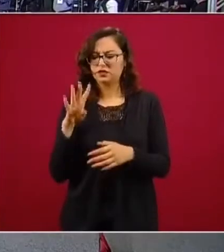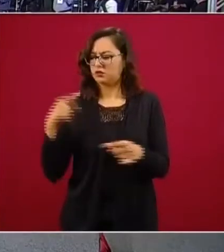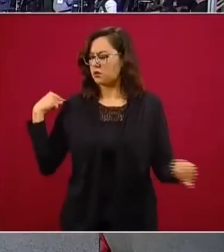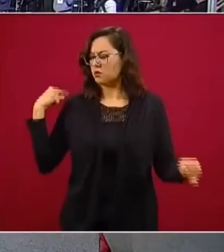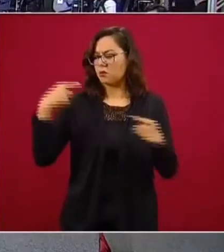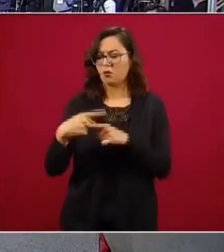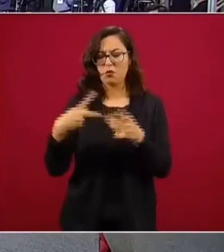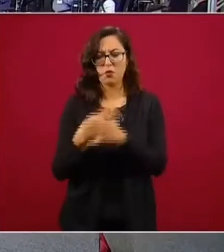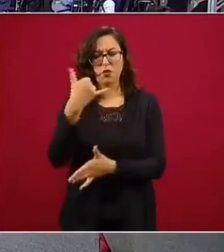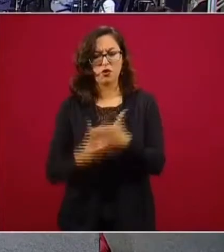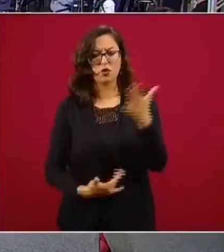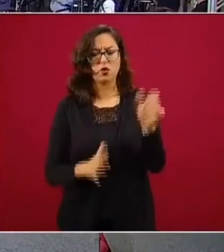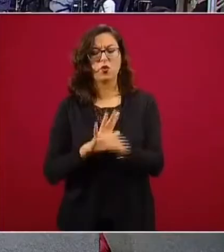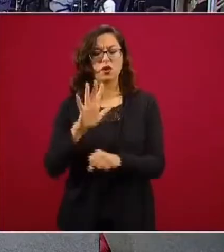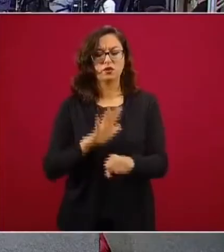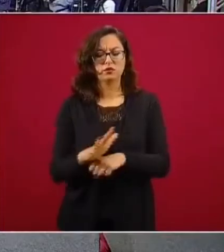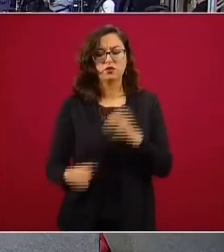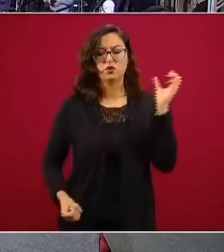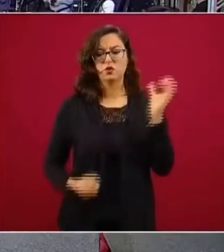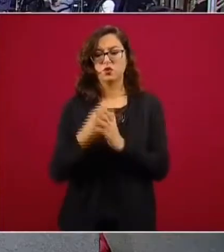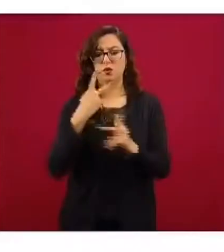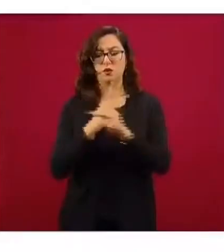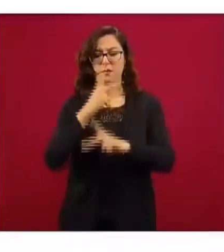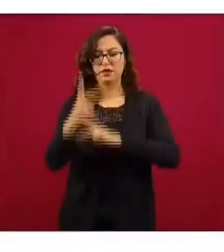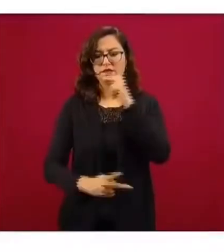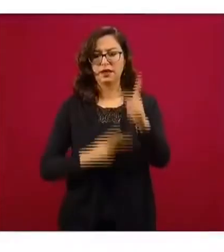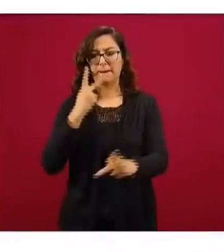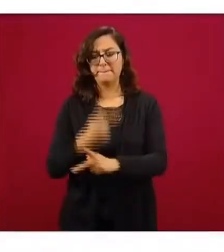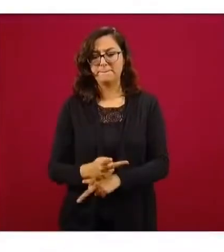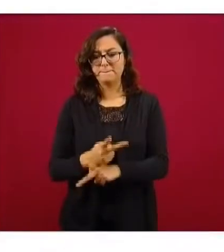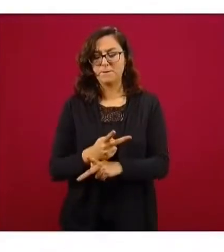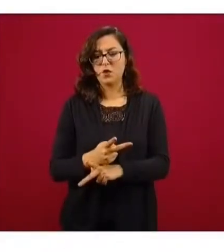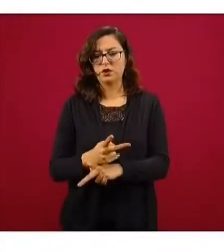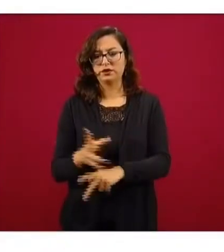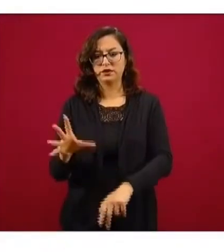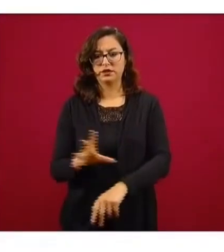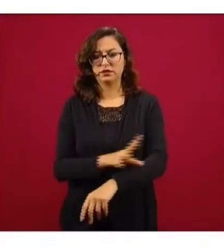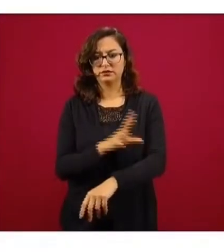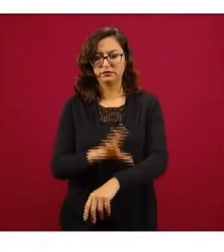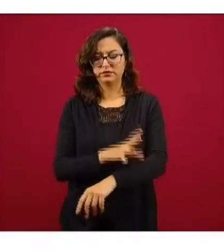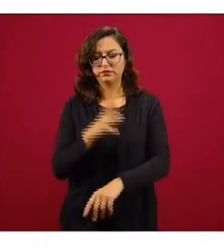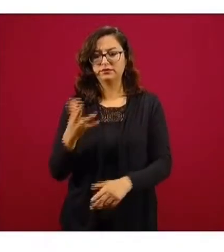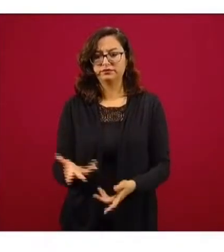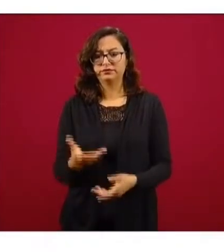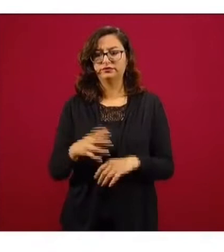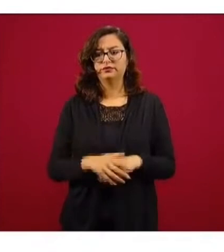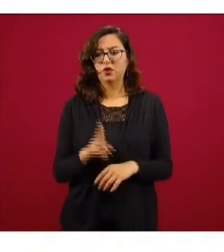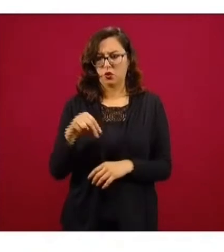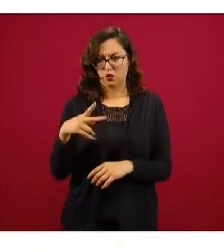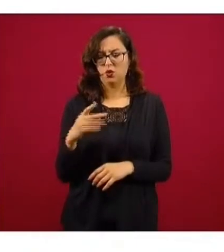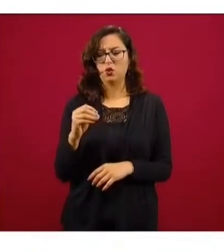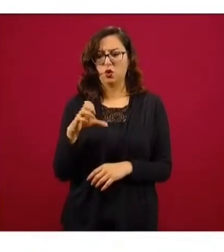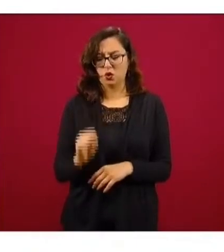Emisión de nuevo pasaporte electrónico mexicano, que será uno de los más avanzados en el mundo. La UNOPS estuvo